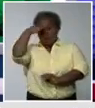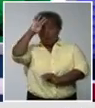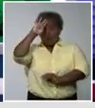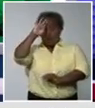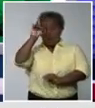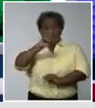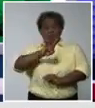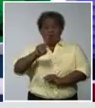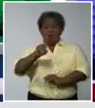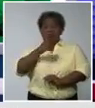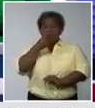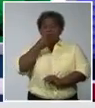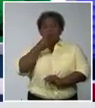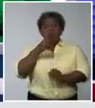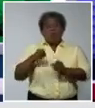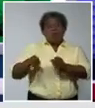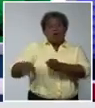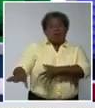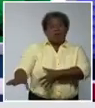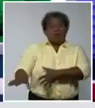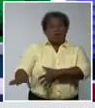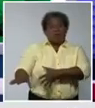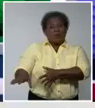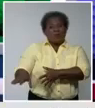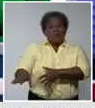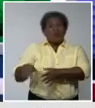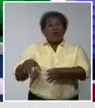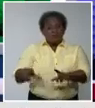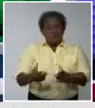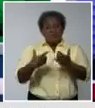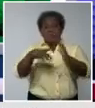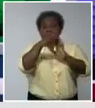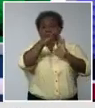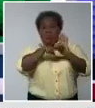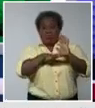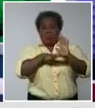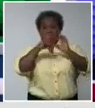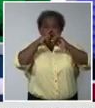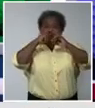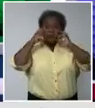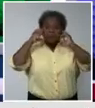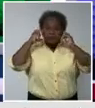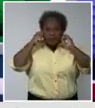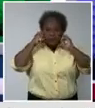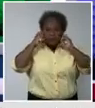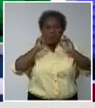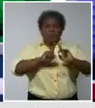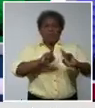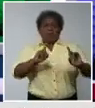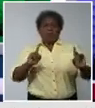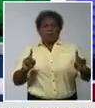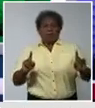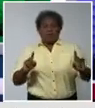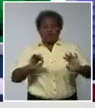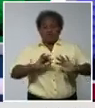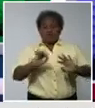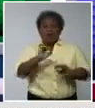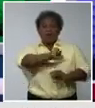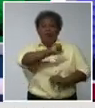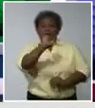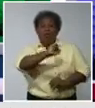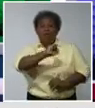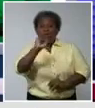un grupo de medidas que deben de permanecer hasta que se logre